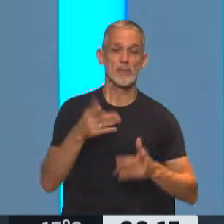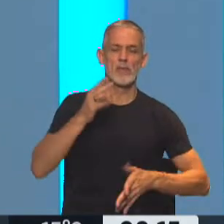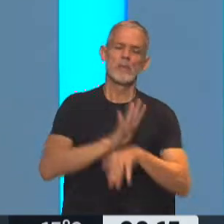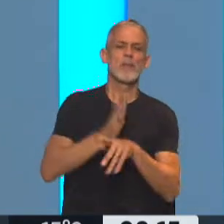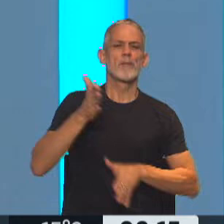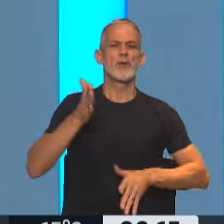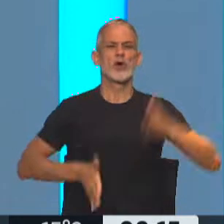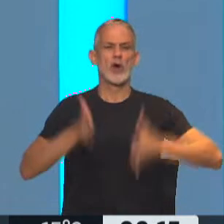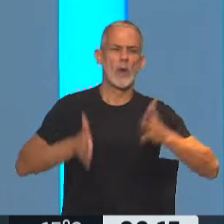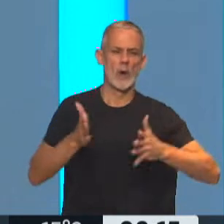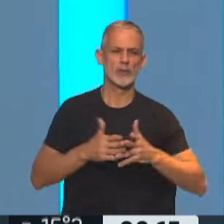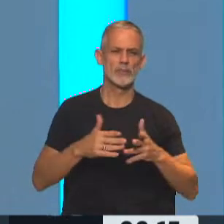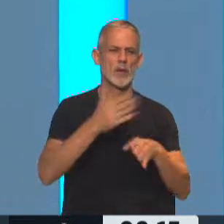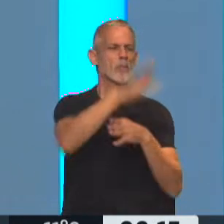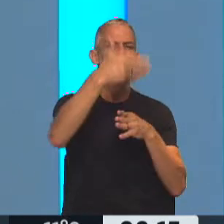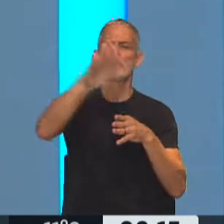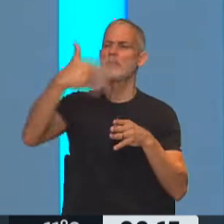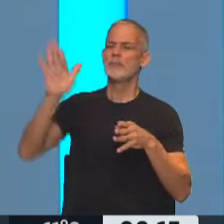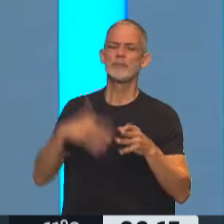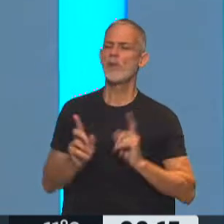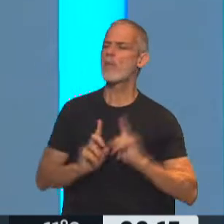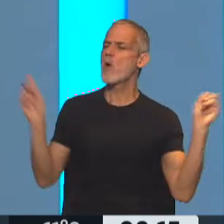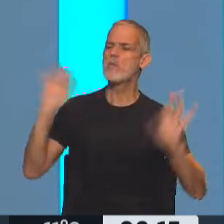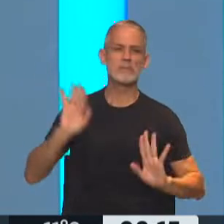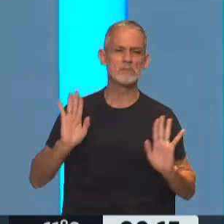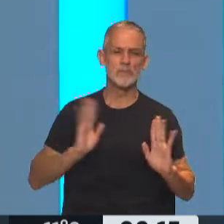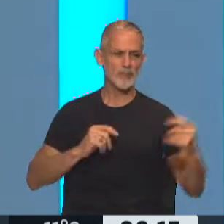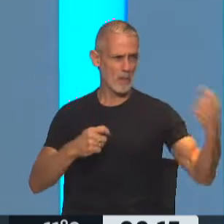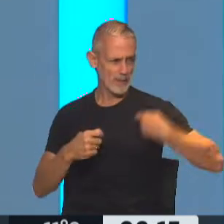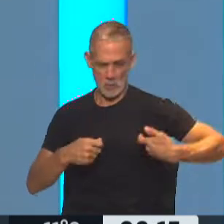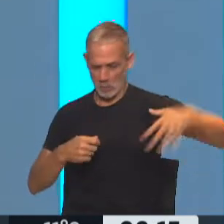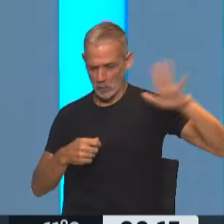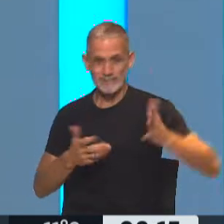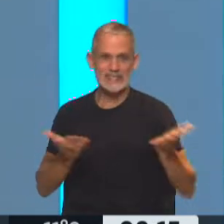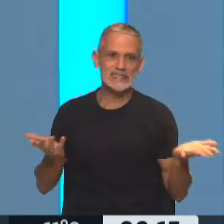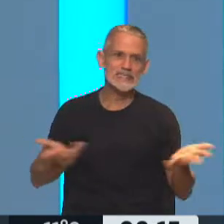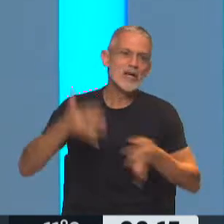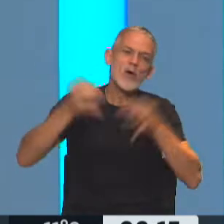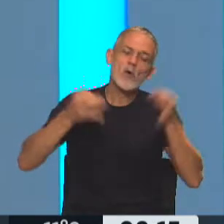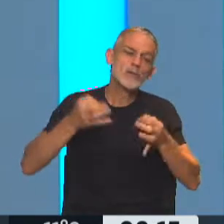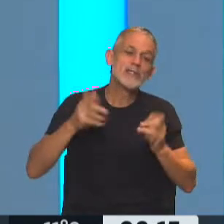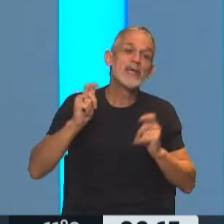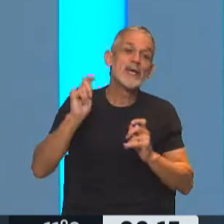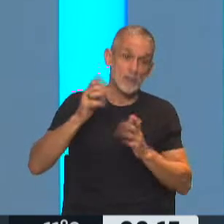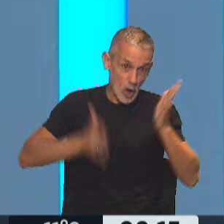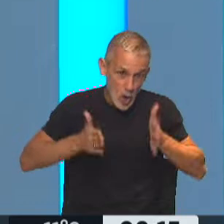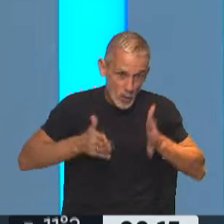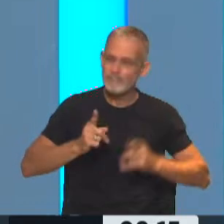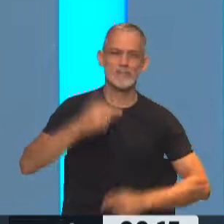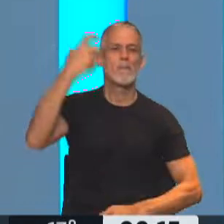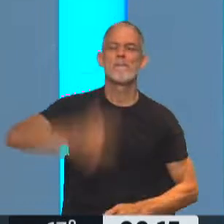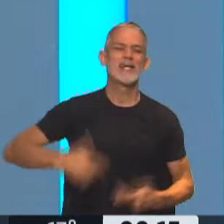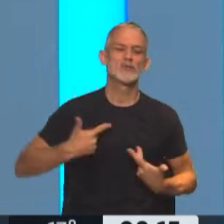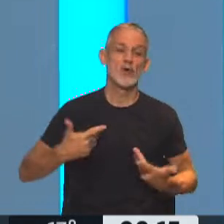que fueran impermeables a cualquier presión y a cualquier tentación. Y la justicia está hecha por seres humanos. Los seres humanos